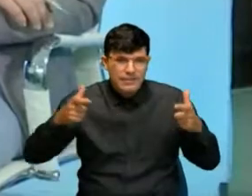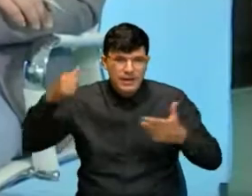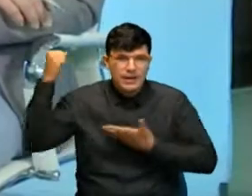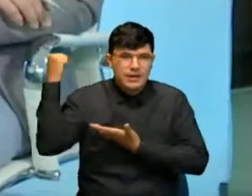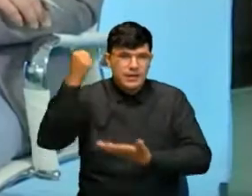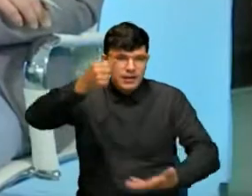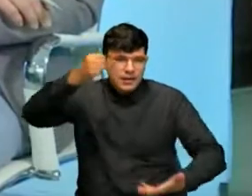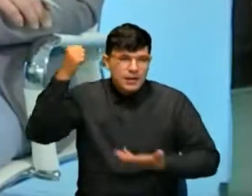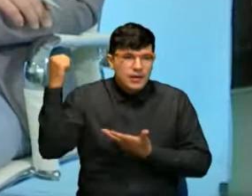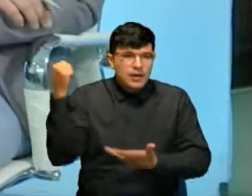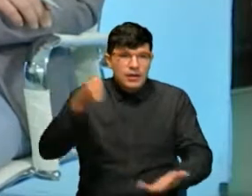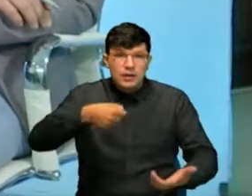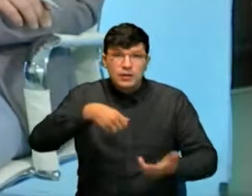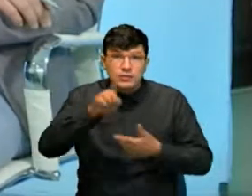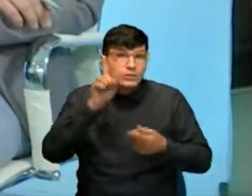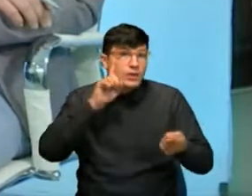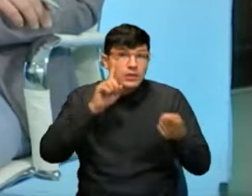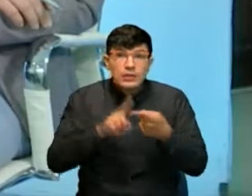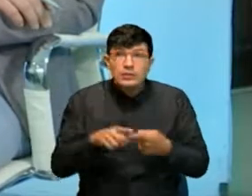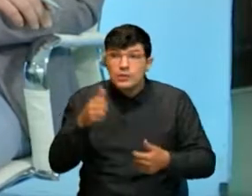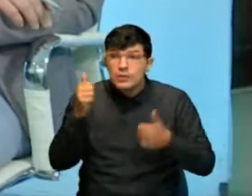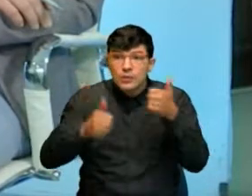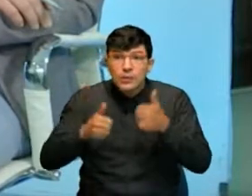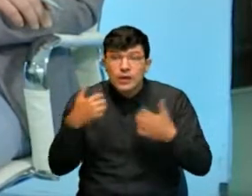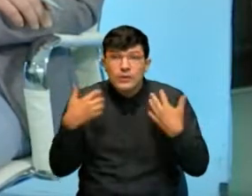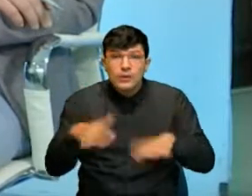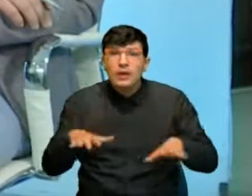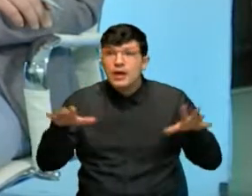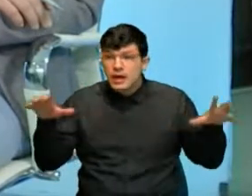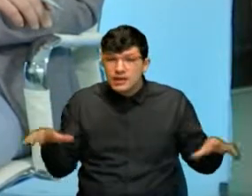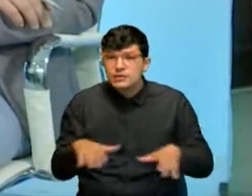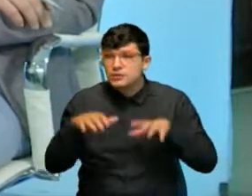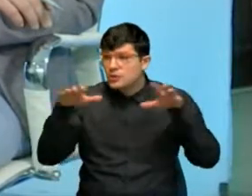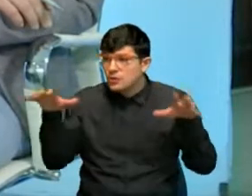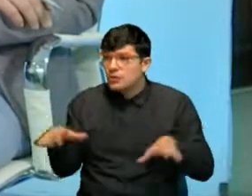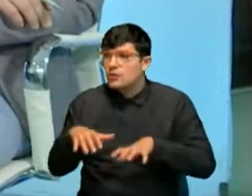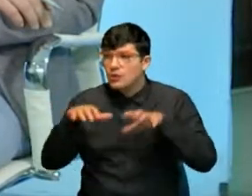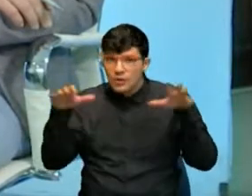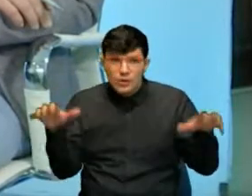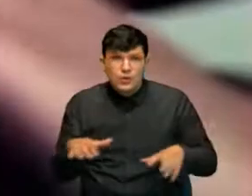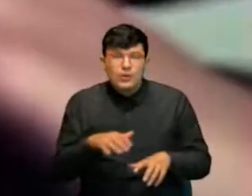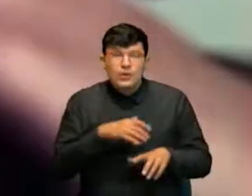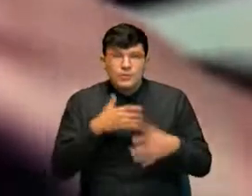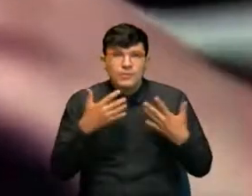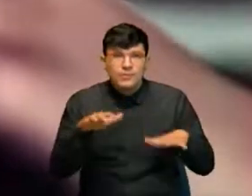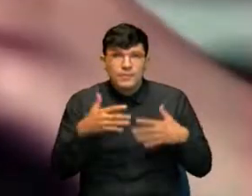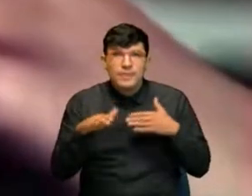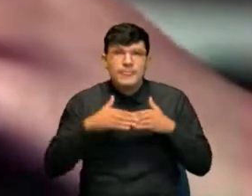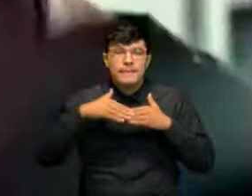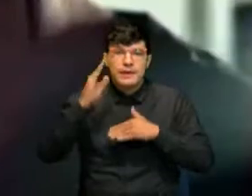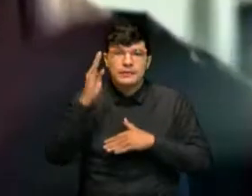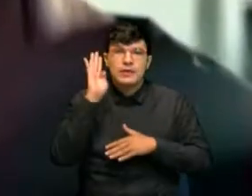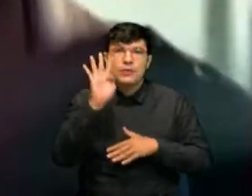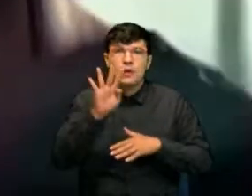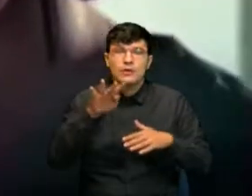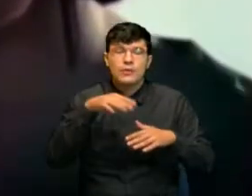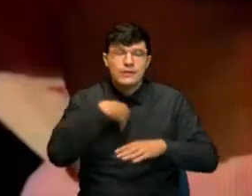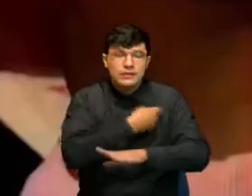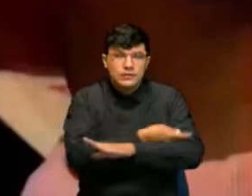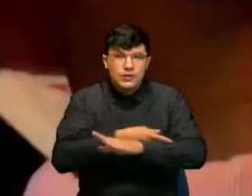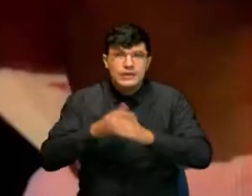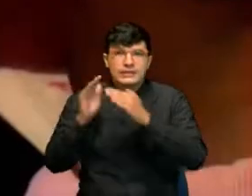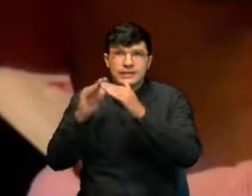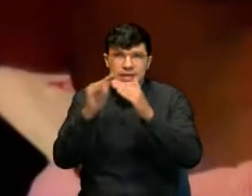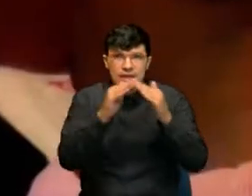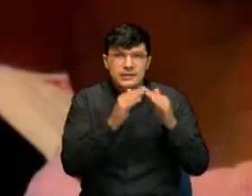la meta que tiene el gobierno es generar unas acciones. Vamos a conectar más de 4 millones de hogares en el Plan Nacional de Desarrollo, está